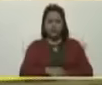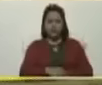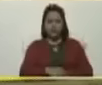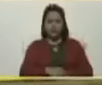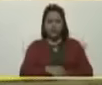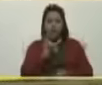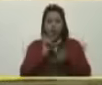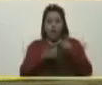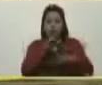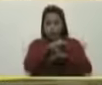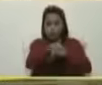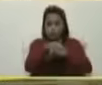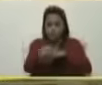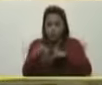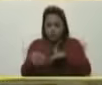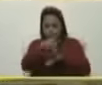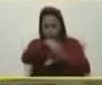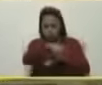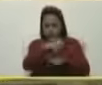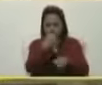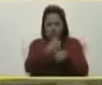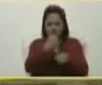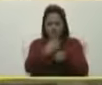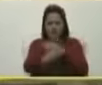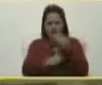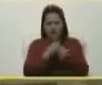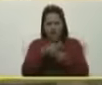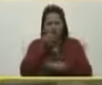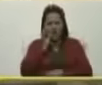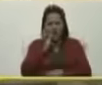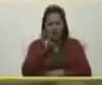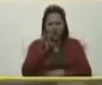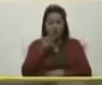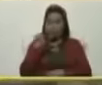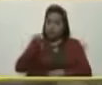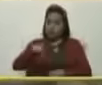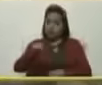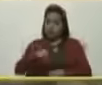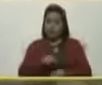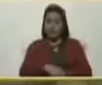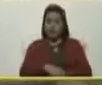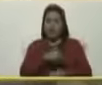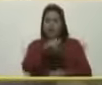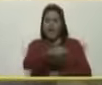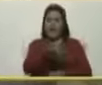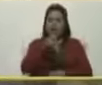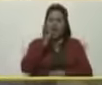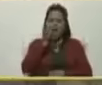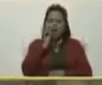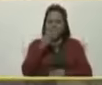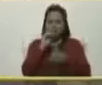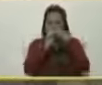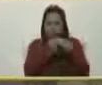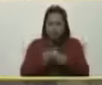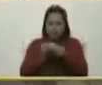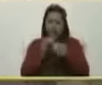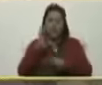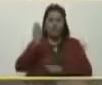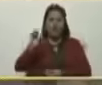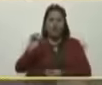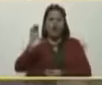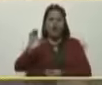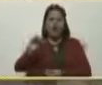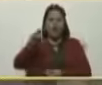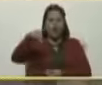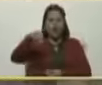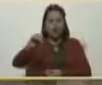los municipios producen café? ¿Sí? Bueno, este café que nos vamos a tomar es de Boconó. Muy